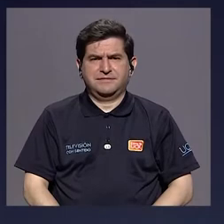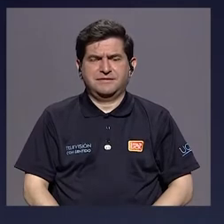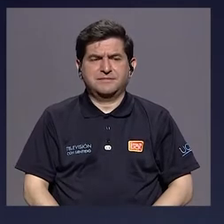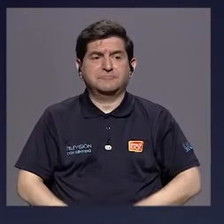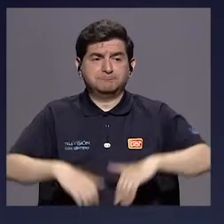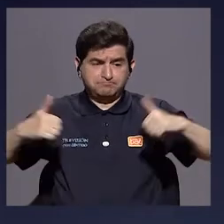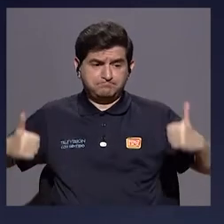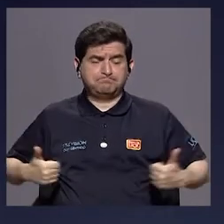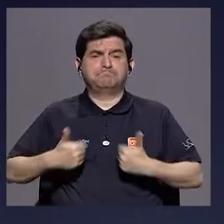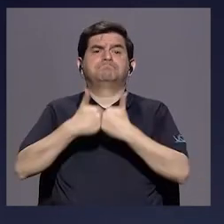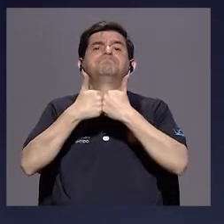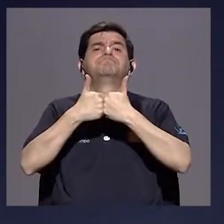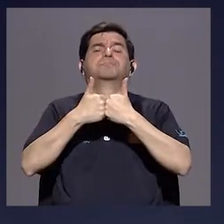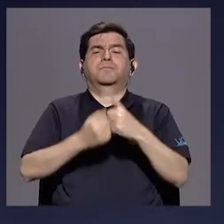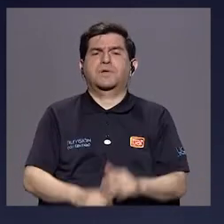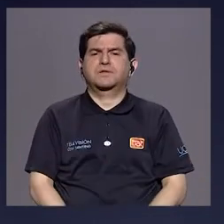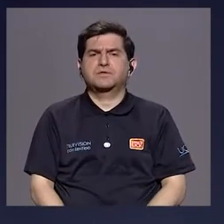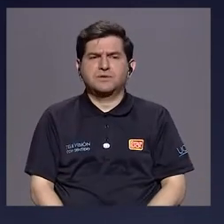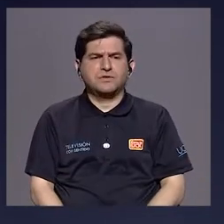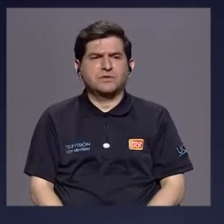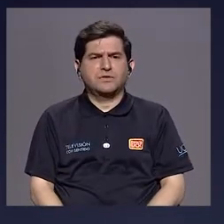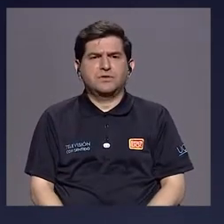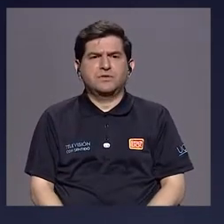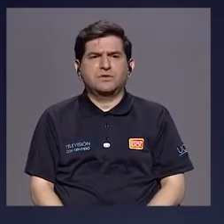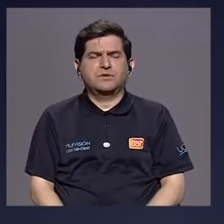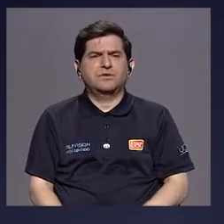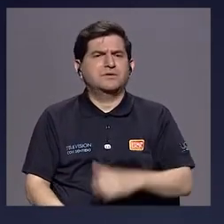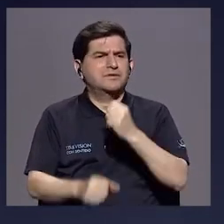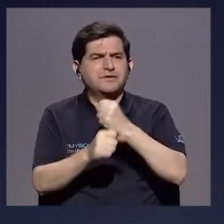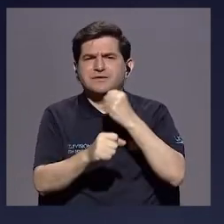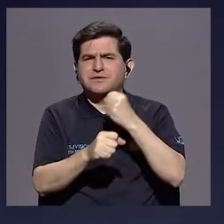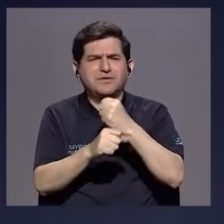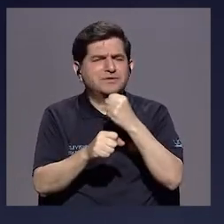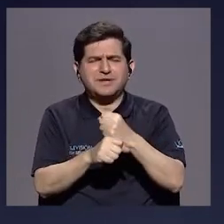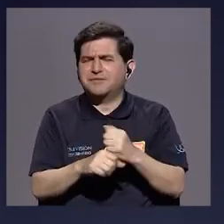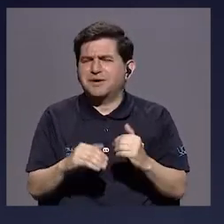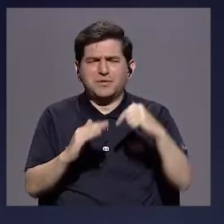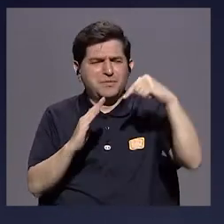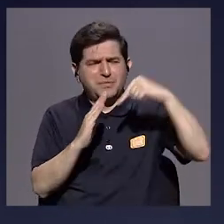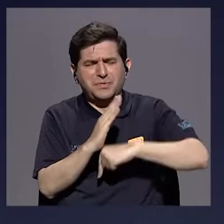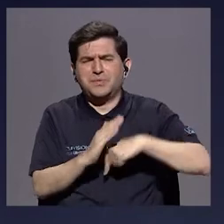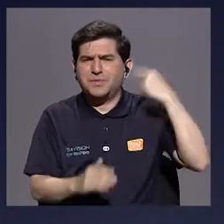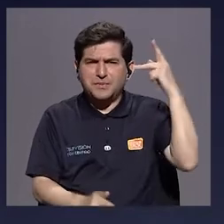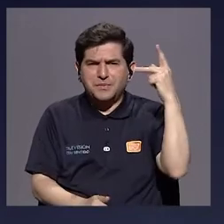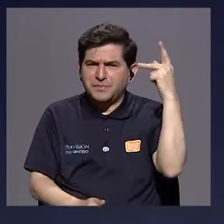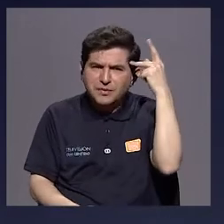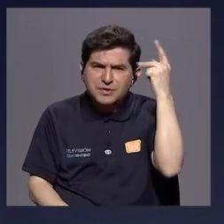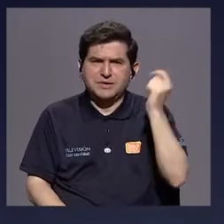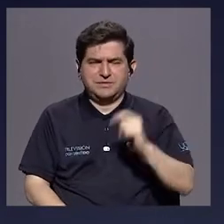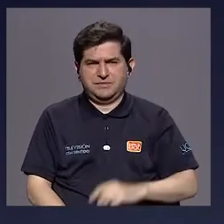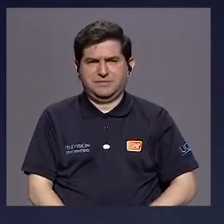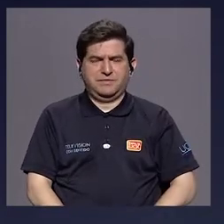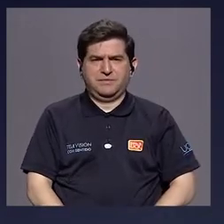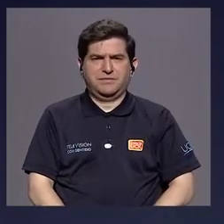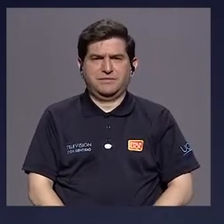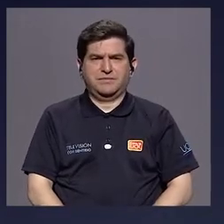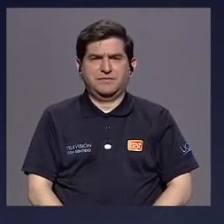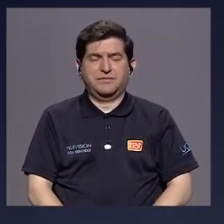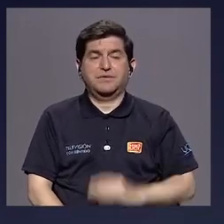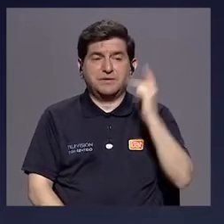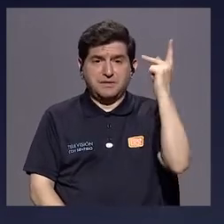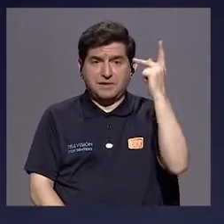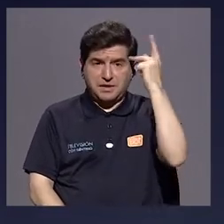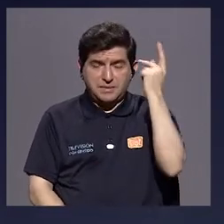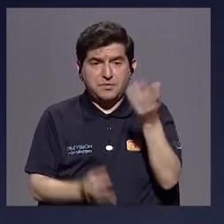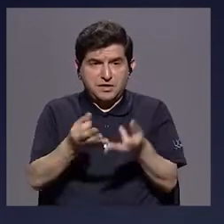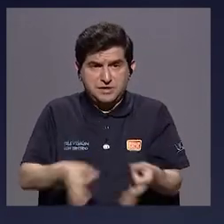reto de no tener trabajo como sumamente político que la política sea alguien por